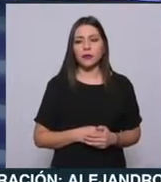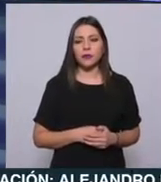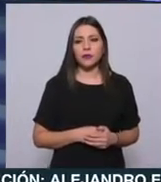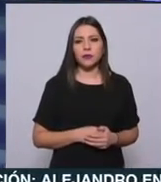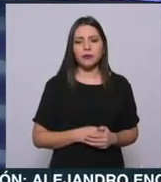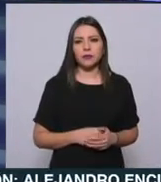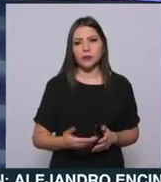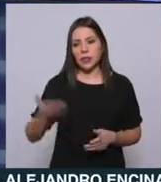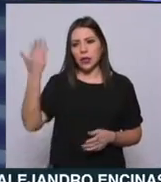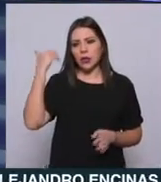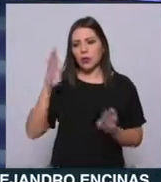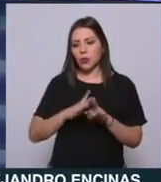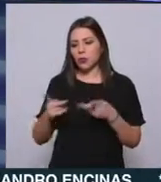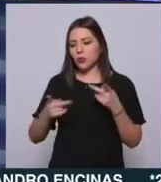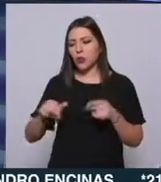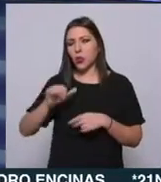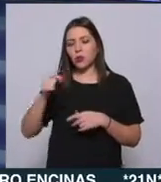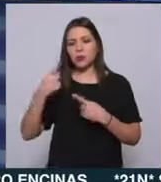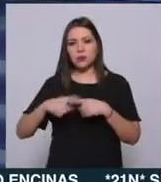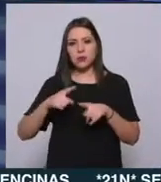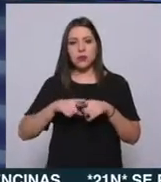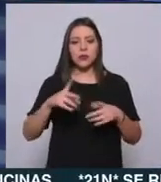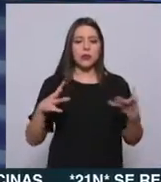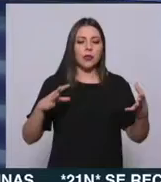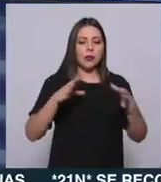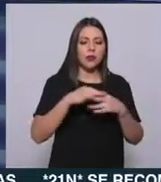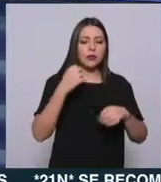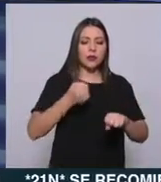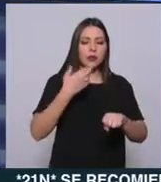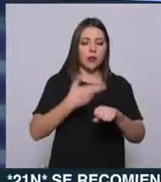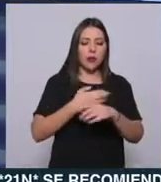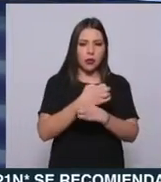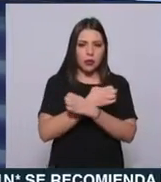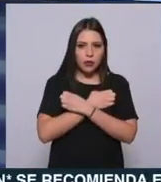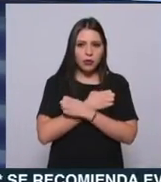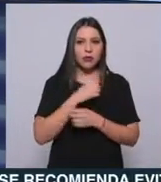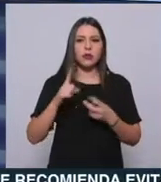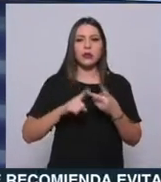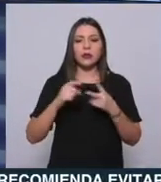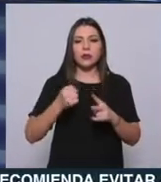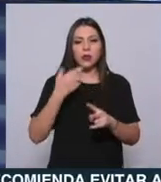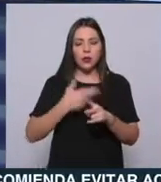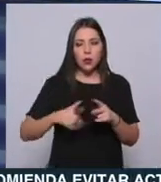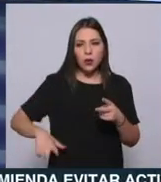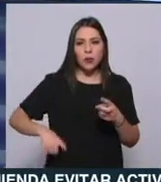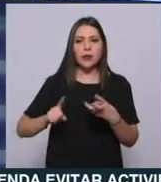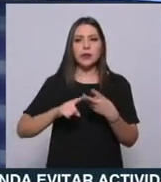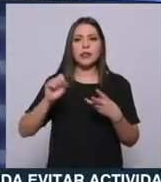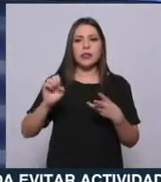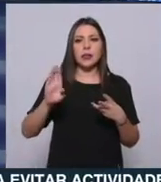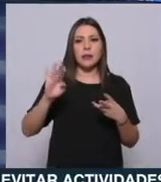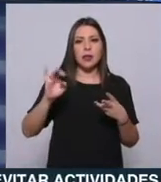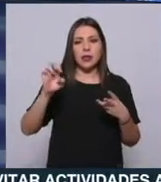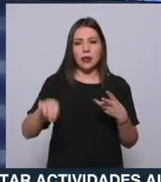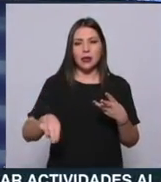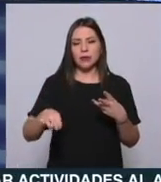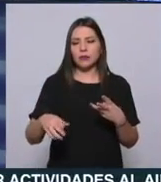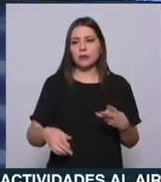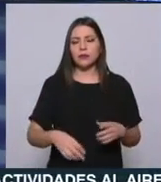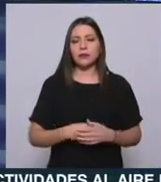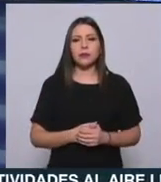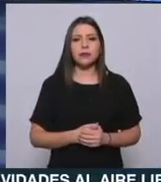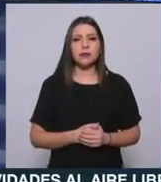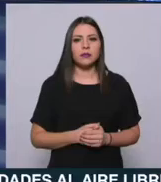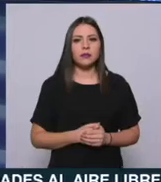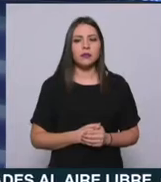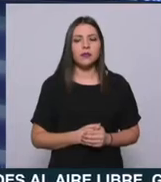Y bueno, el conjuntar a la Secretaría de Educación, la Gobernación, la de Bienestar, obviamente